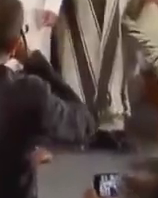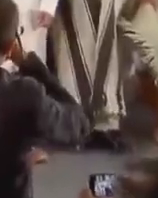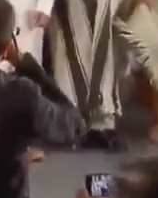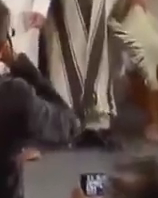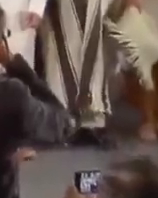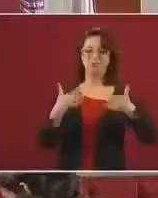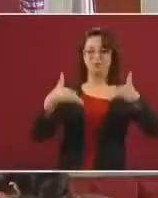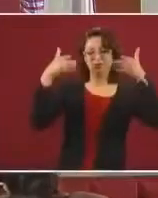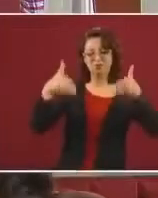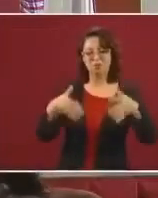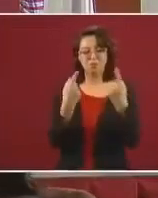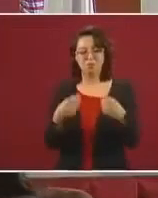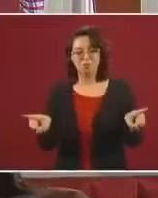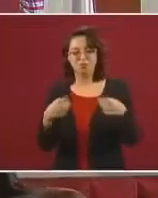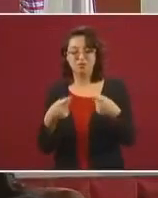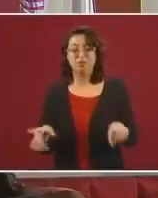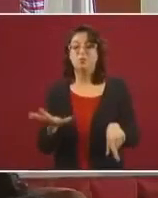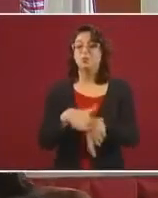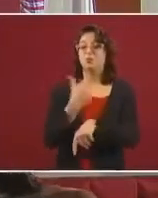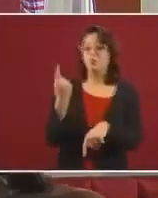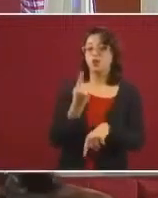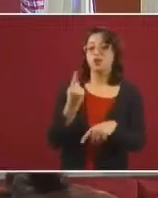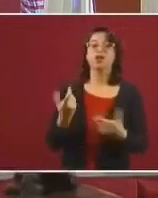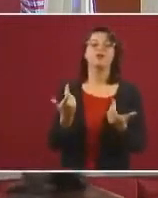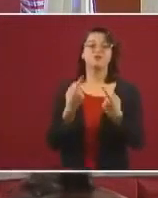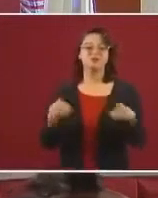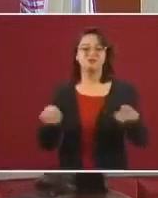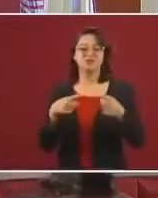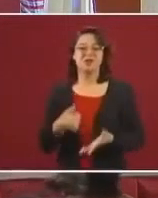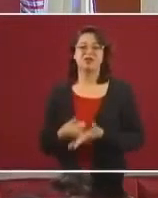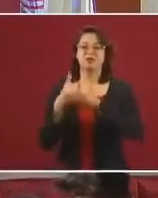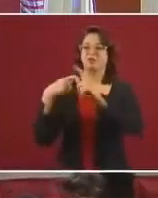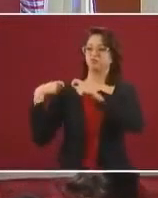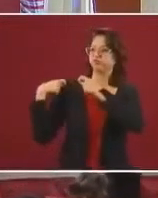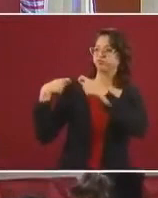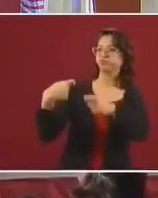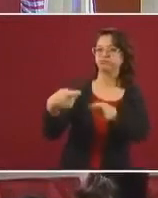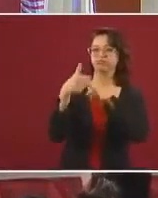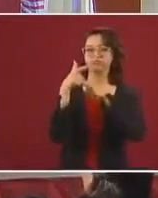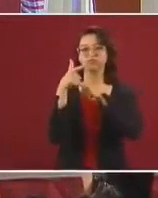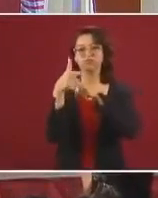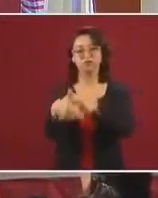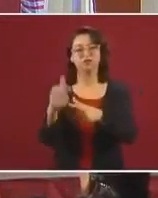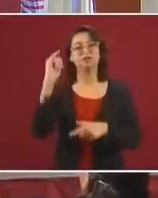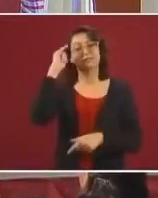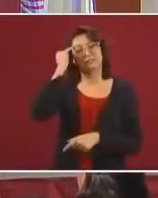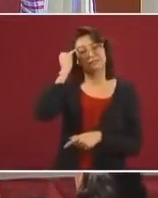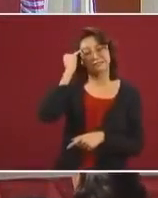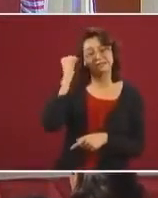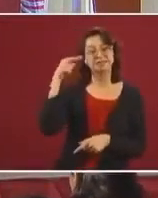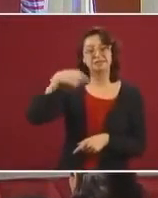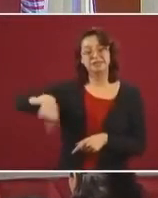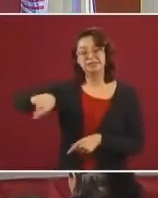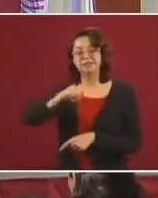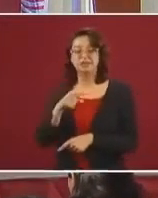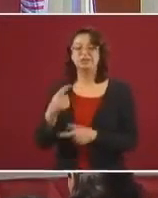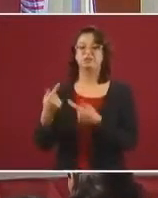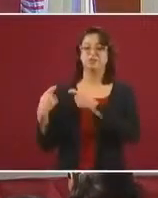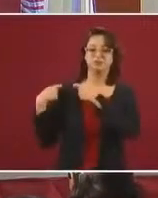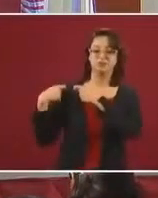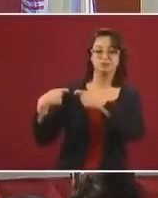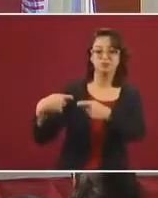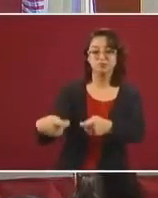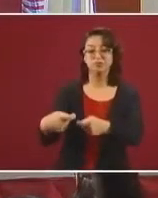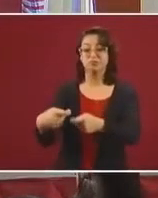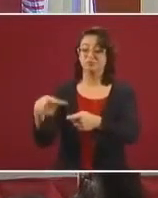música La música permite la continuidad del rito A la usanza de los pueblos indígenas El rito permite la continuidad de la